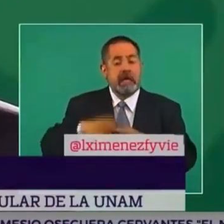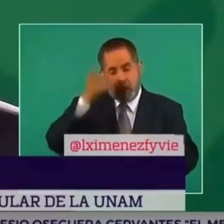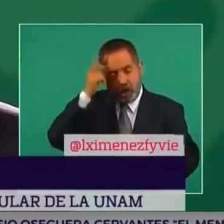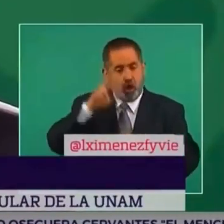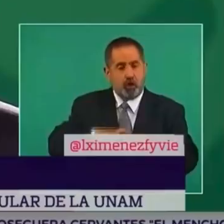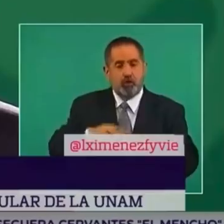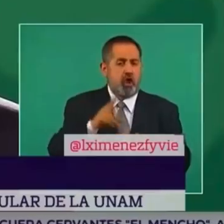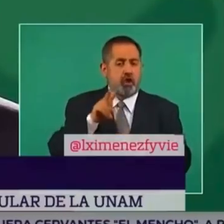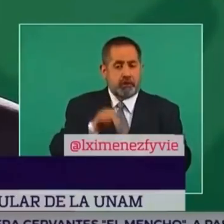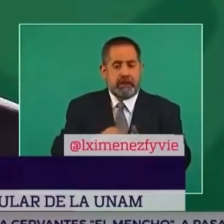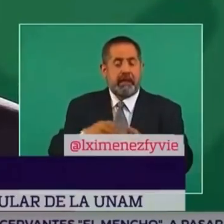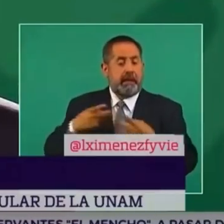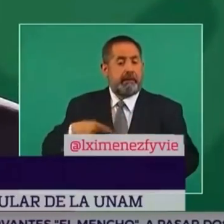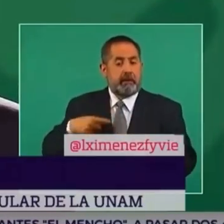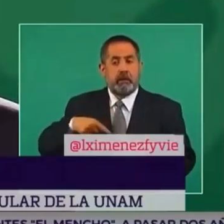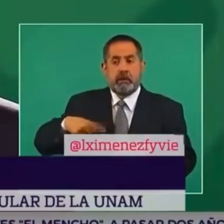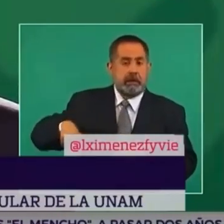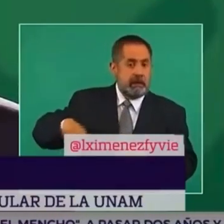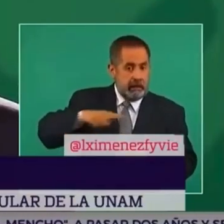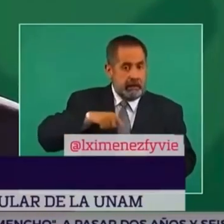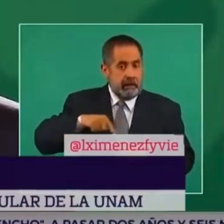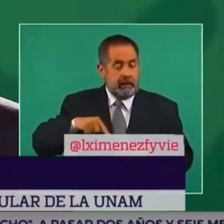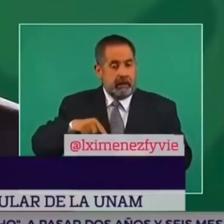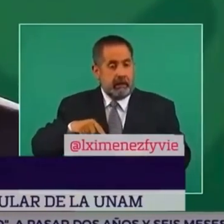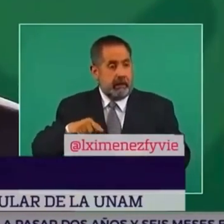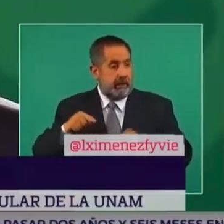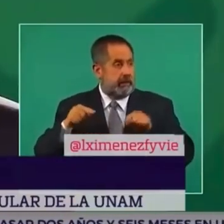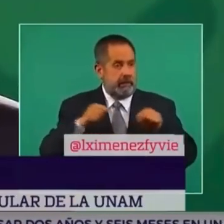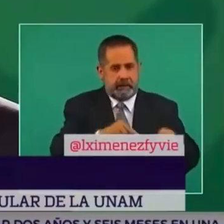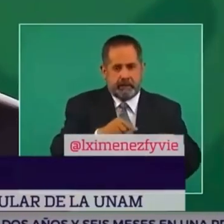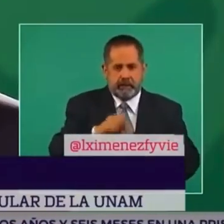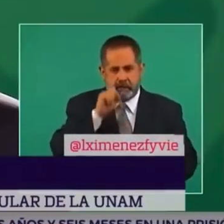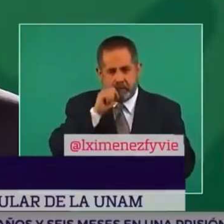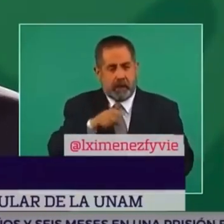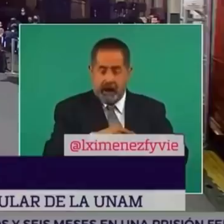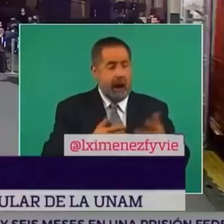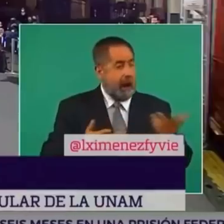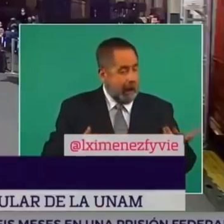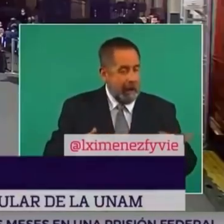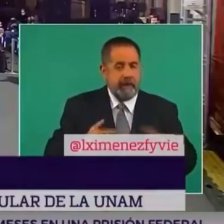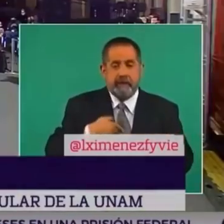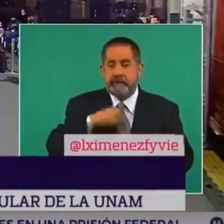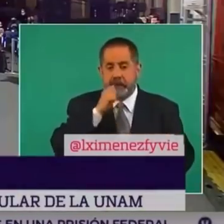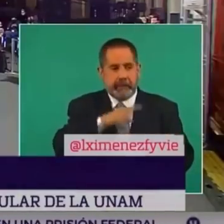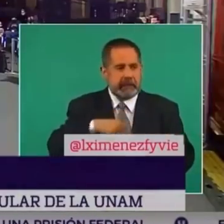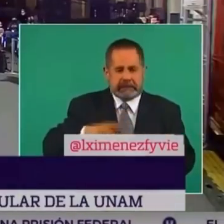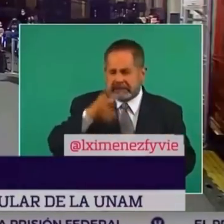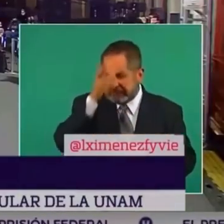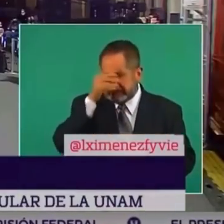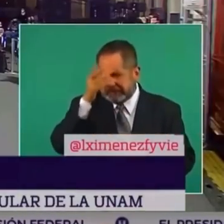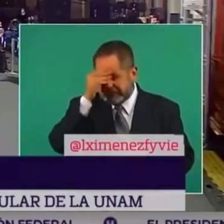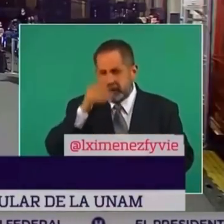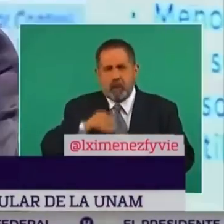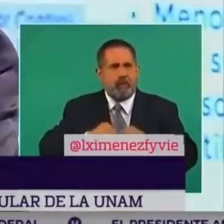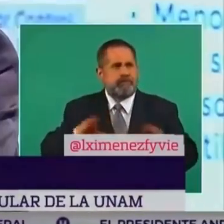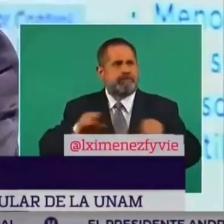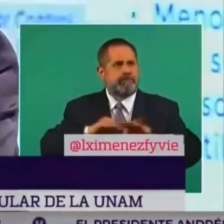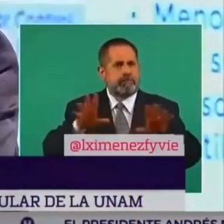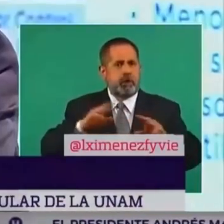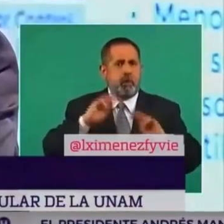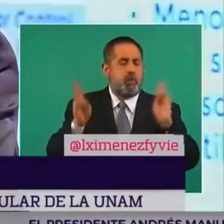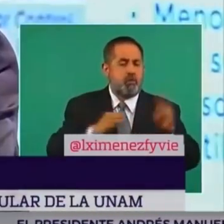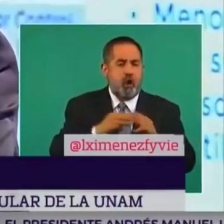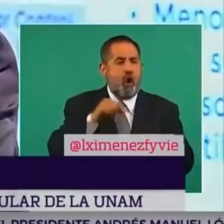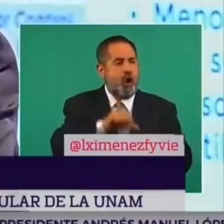Cuando finalmente, pues, al señor ya no le pareció muy bien lo que ocurría en esas conferencias, porque los científicos querían